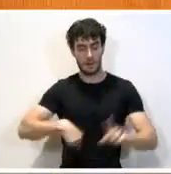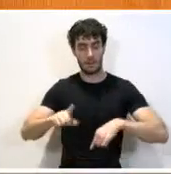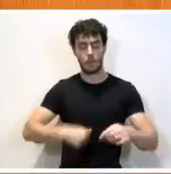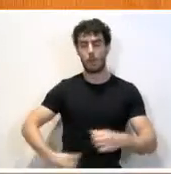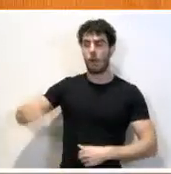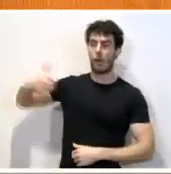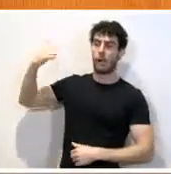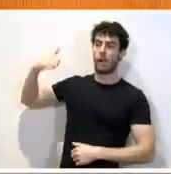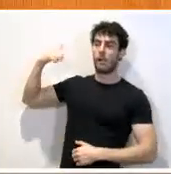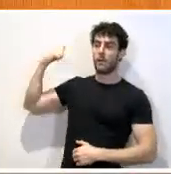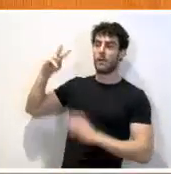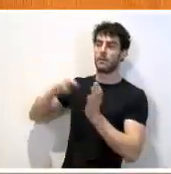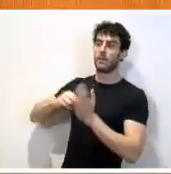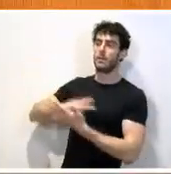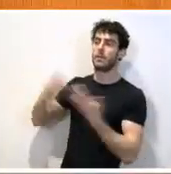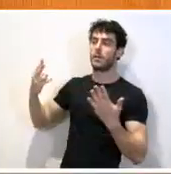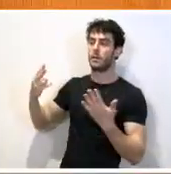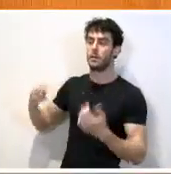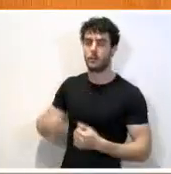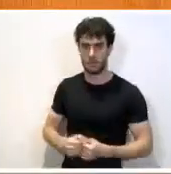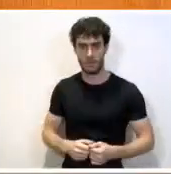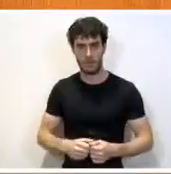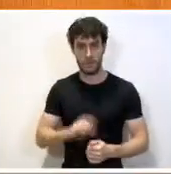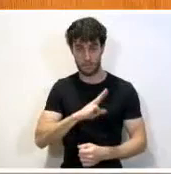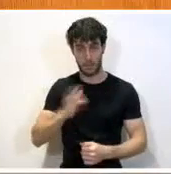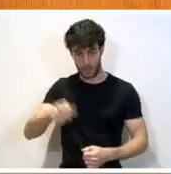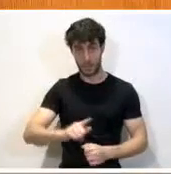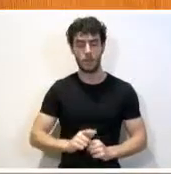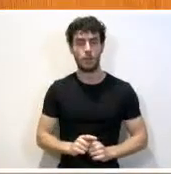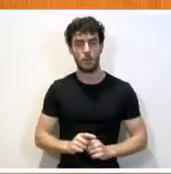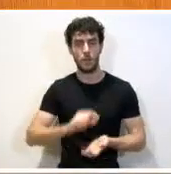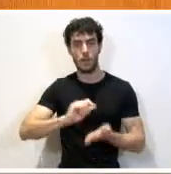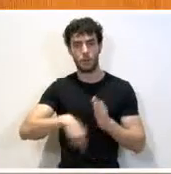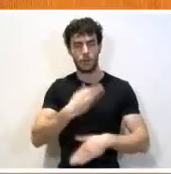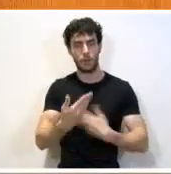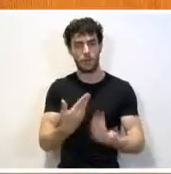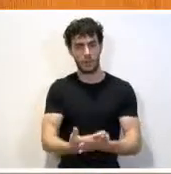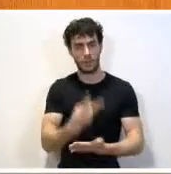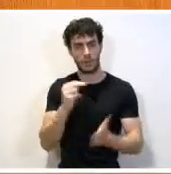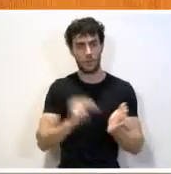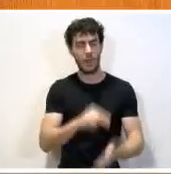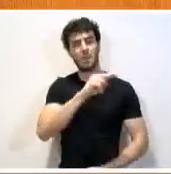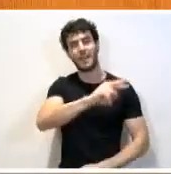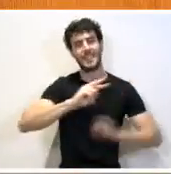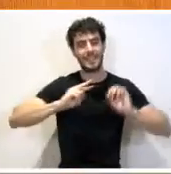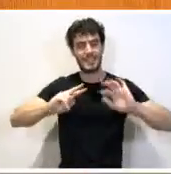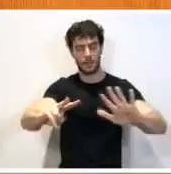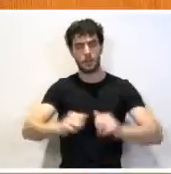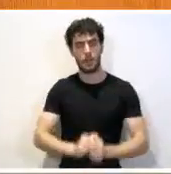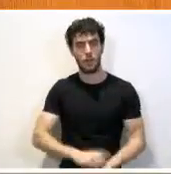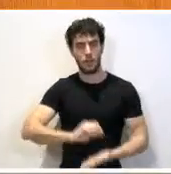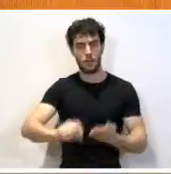atrás. Sí, viene del año 2017, donde también gobernaban ustedes. Hicieron un contrato hasta el 2027. Un contrato hasta